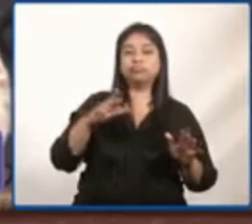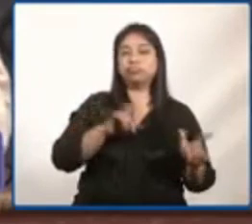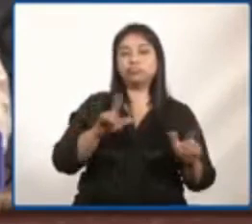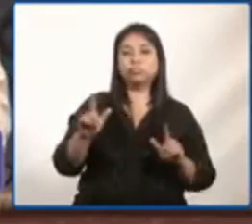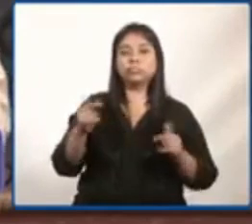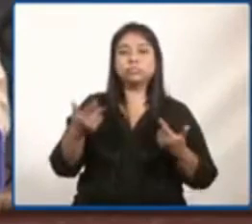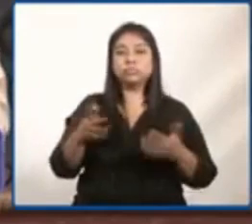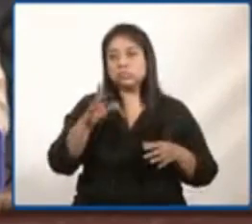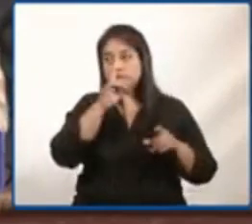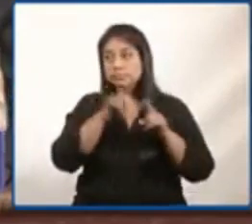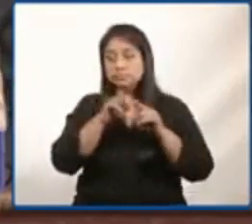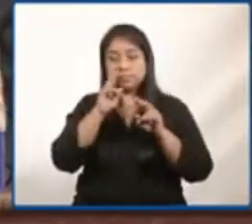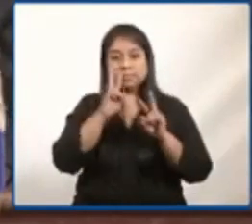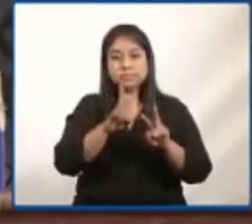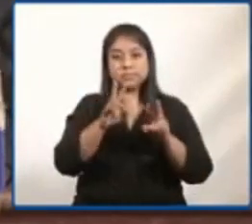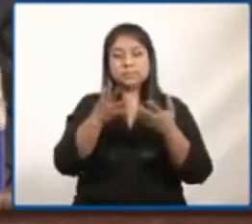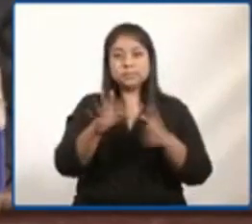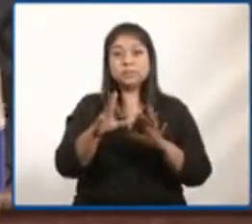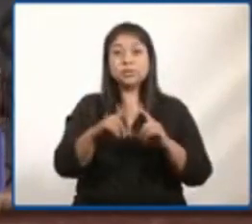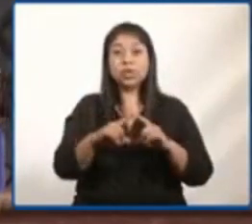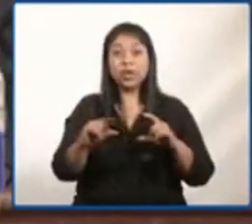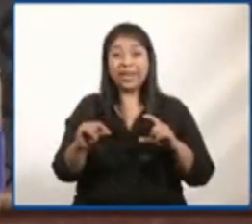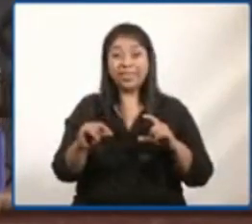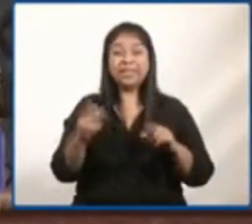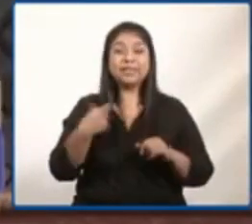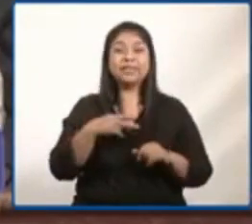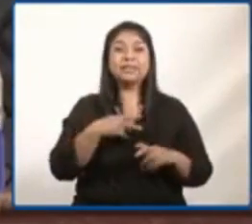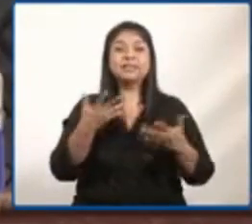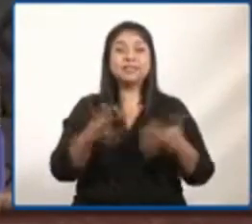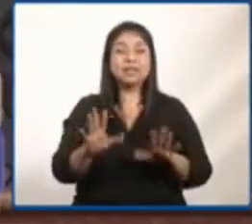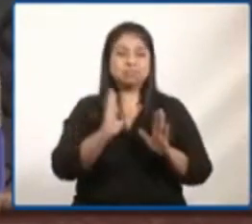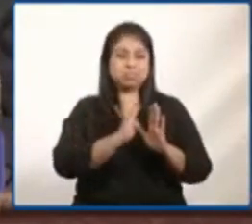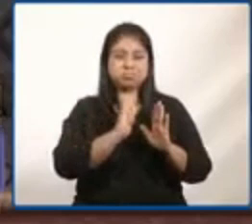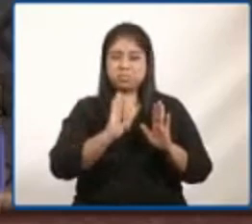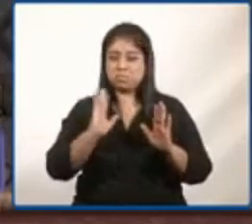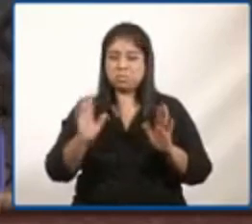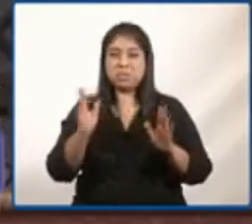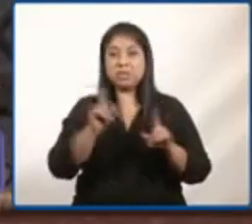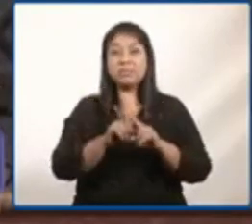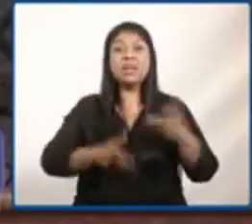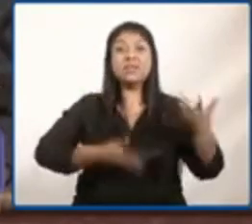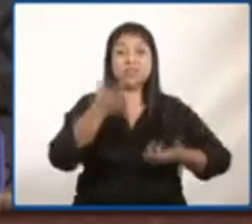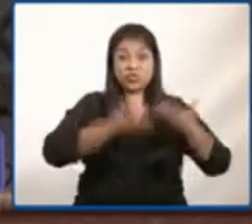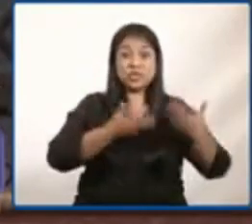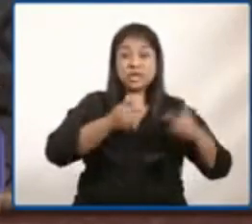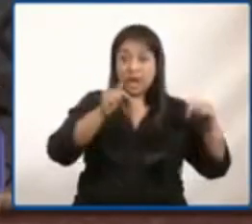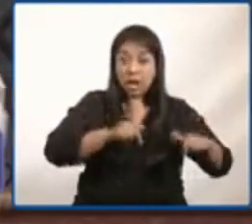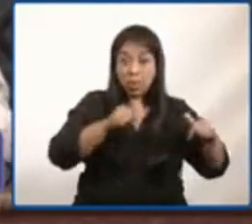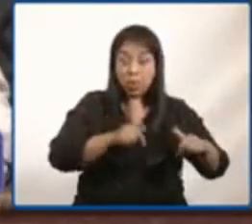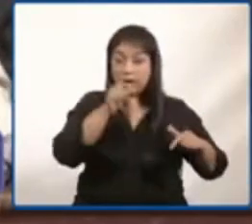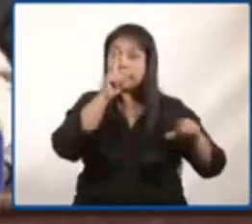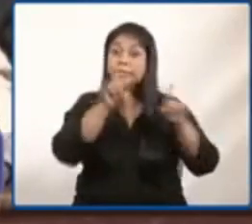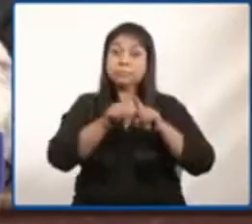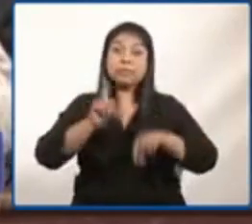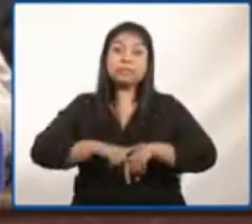trabajo. Recordemos que nosotros, en el caso de Conred, tenemos establecidas tanto la temporada de incendios forestales, que es en estos momentos, pero también a